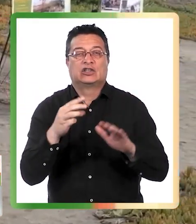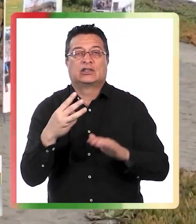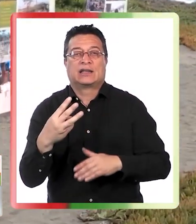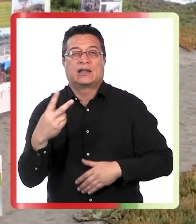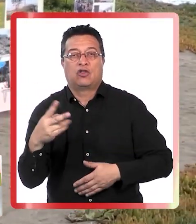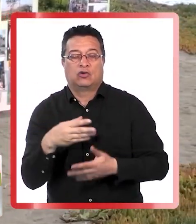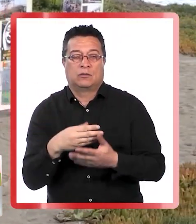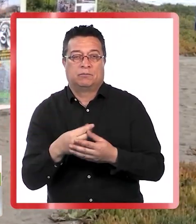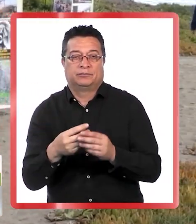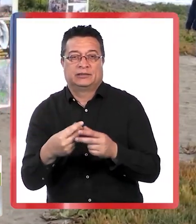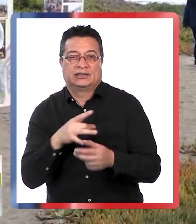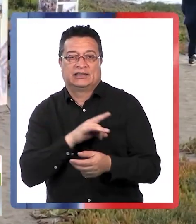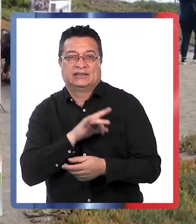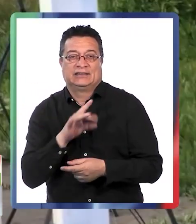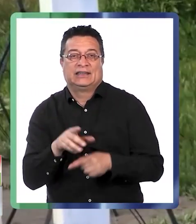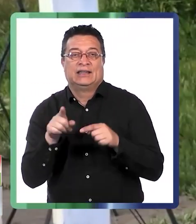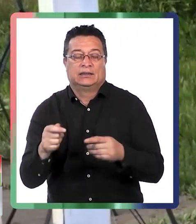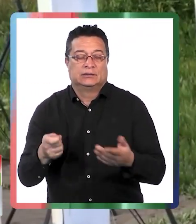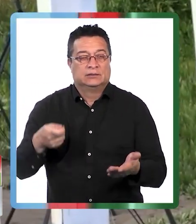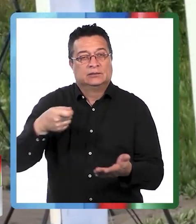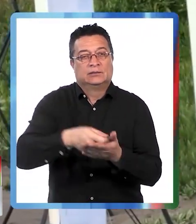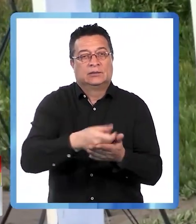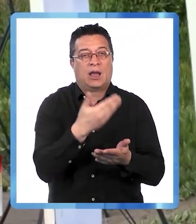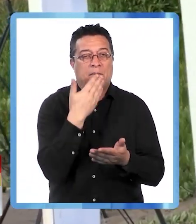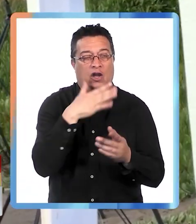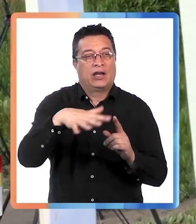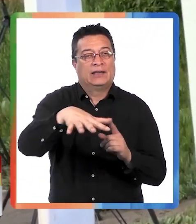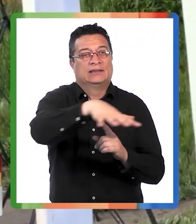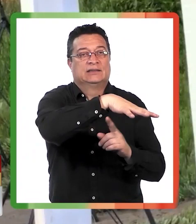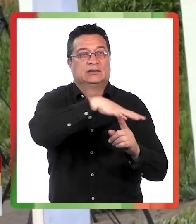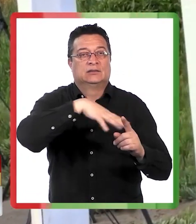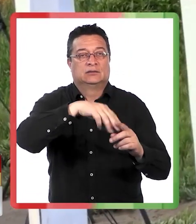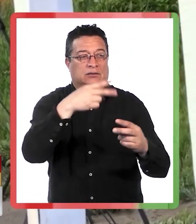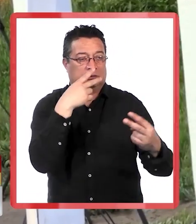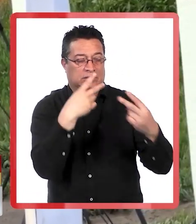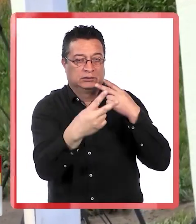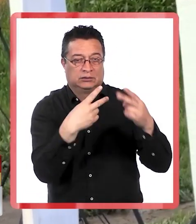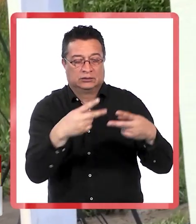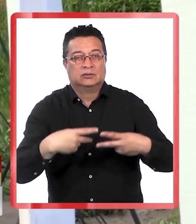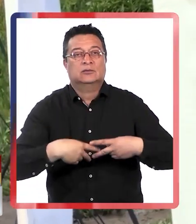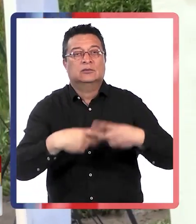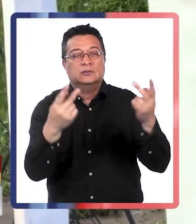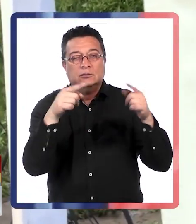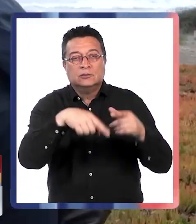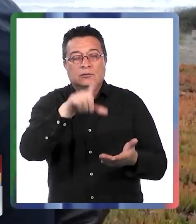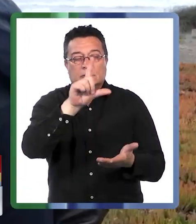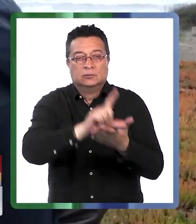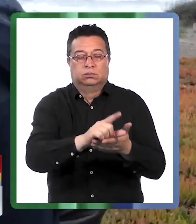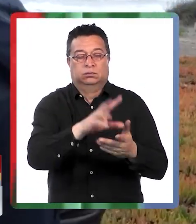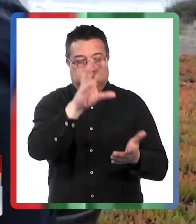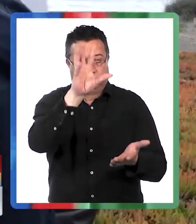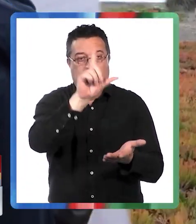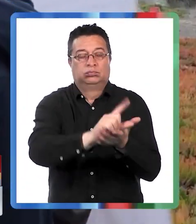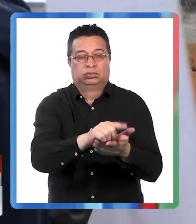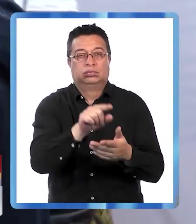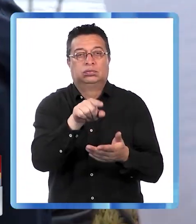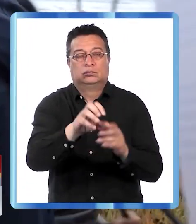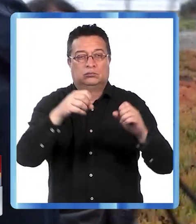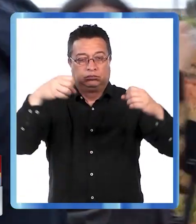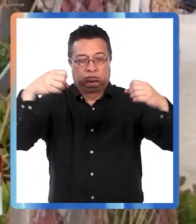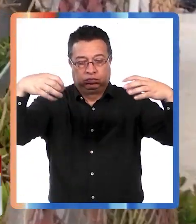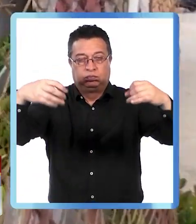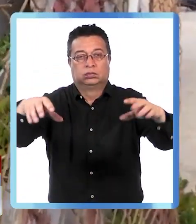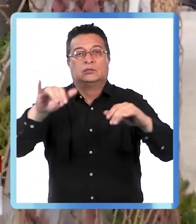16.999.732 pesos, los que serán destinados a mejorar las condiciones de visibilidad del espacio a través de la instalación de luminarias y